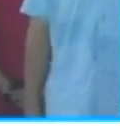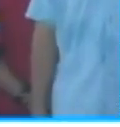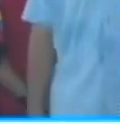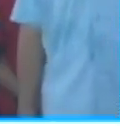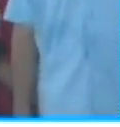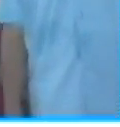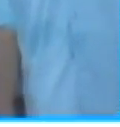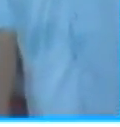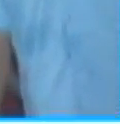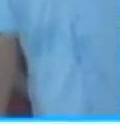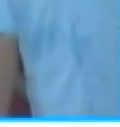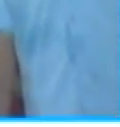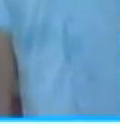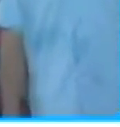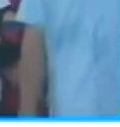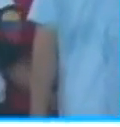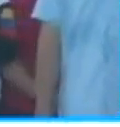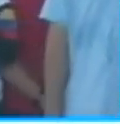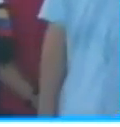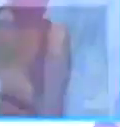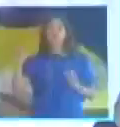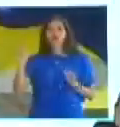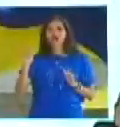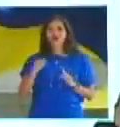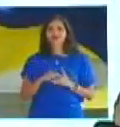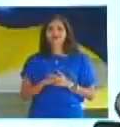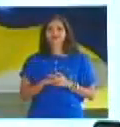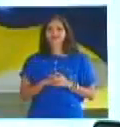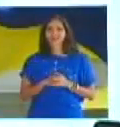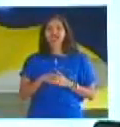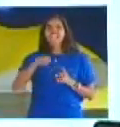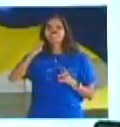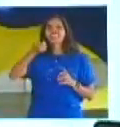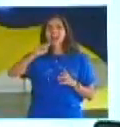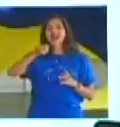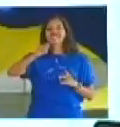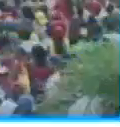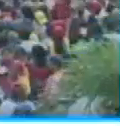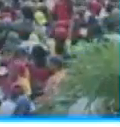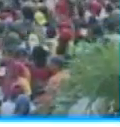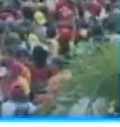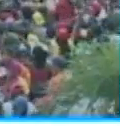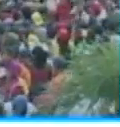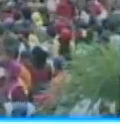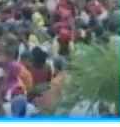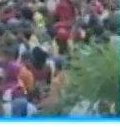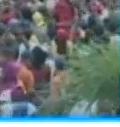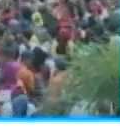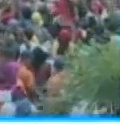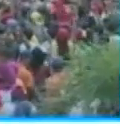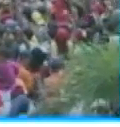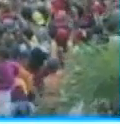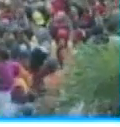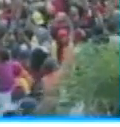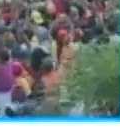en los Valles del Tuy, me dicen, en Charallave.